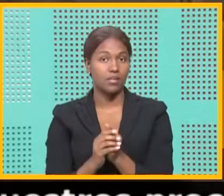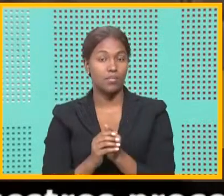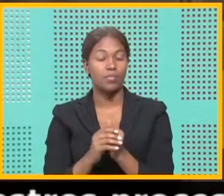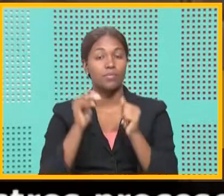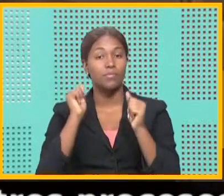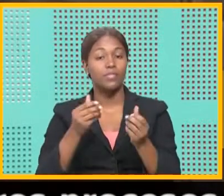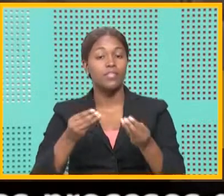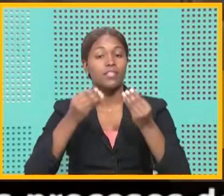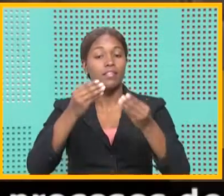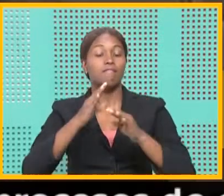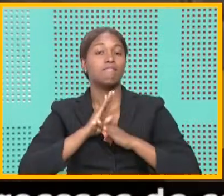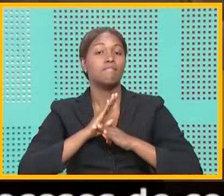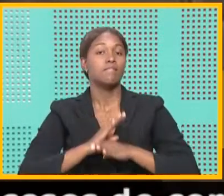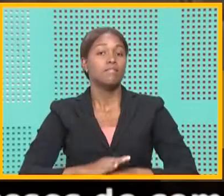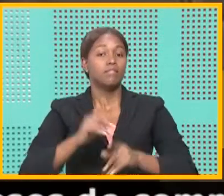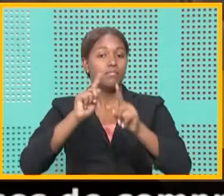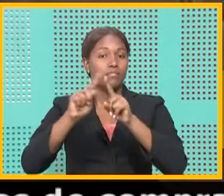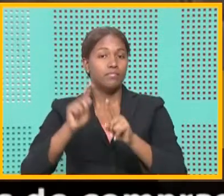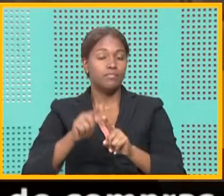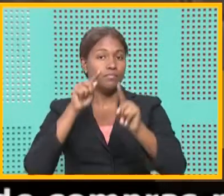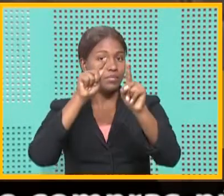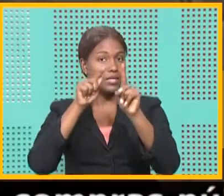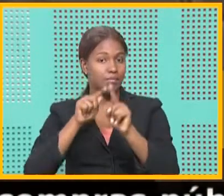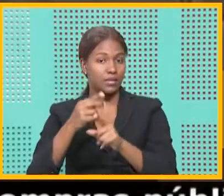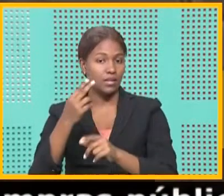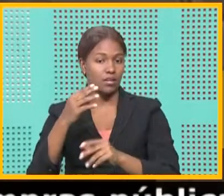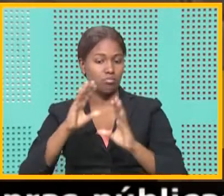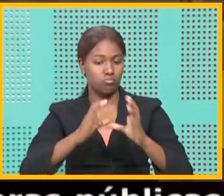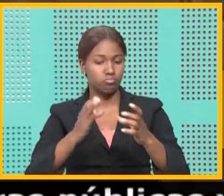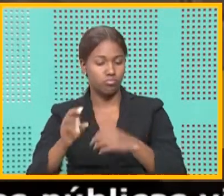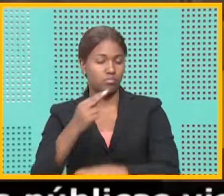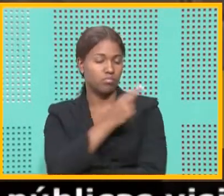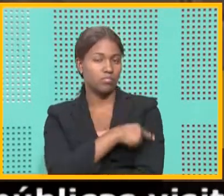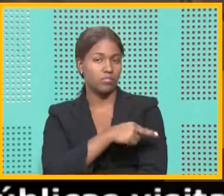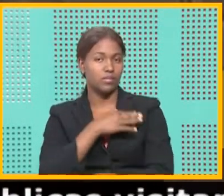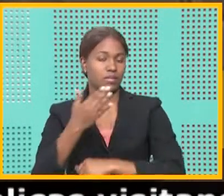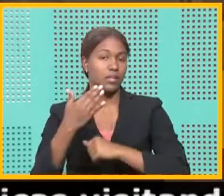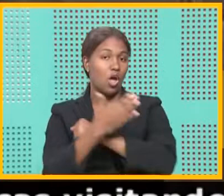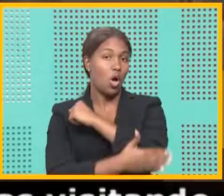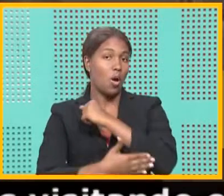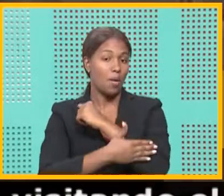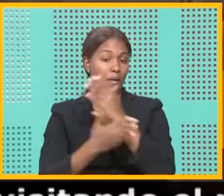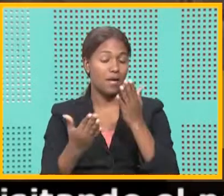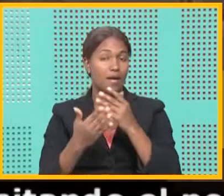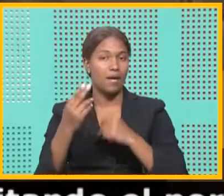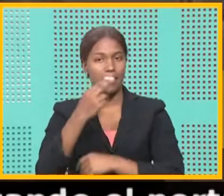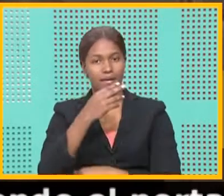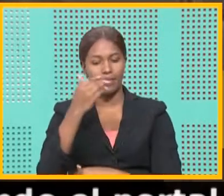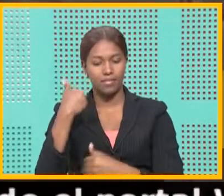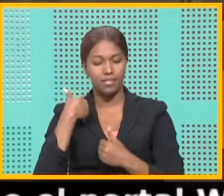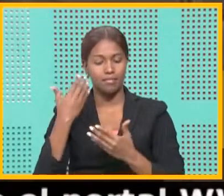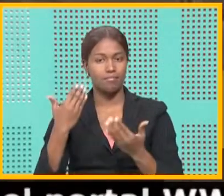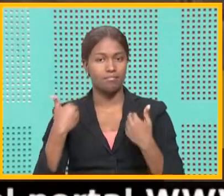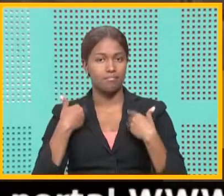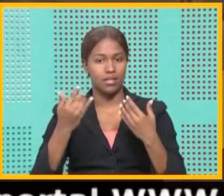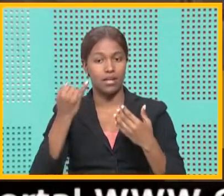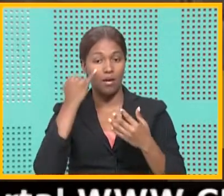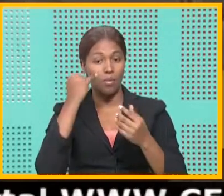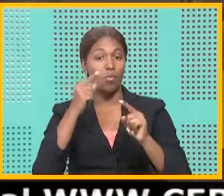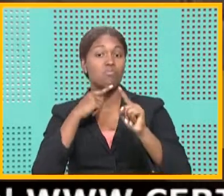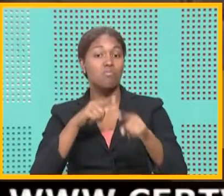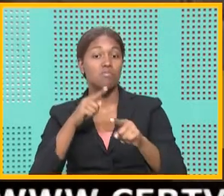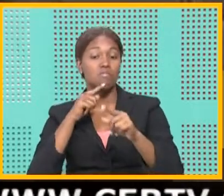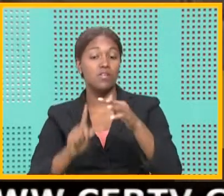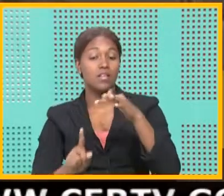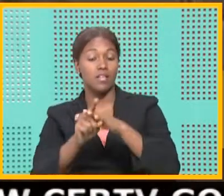darle garantía a algunos de los principales hospitales del país de que puedan responder bien el día que haya un terremoto mayor